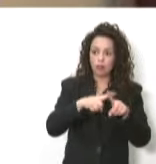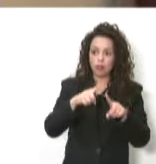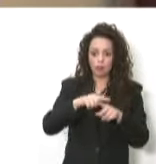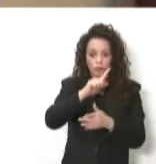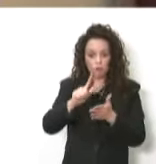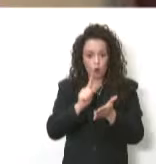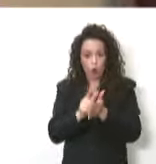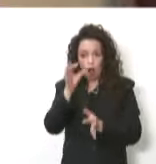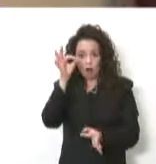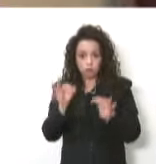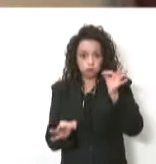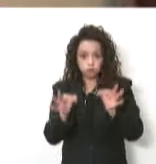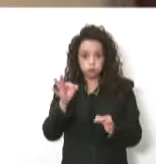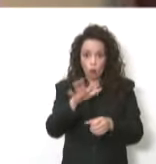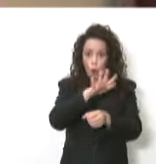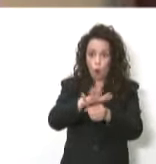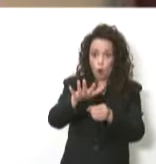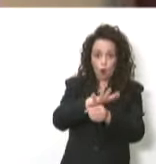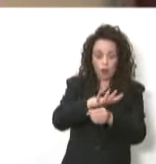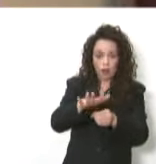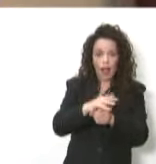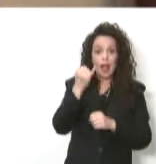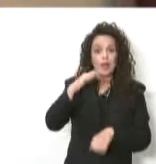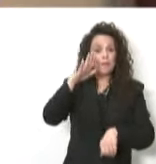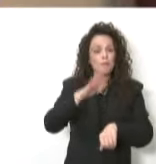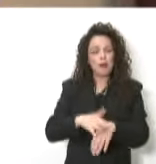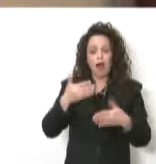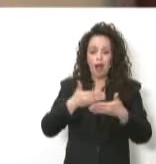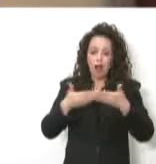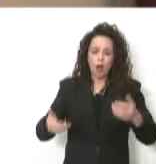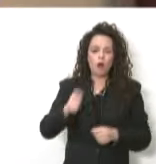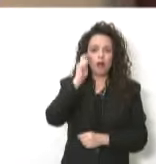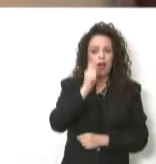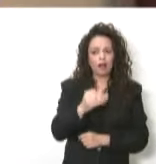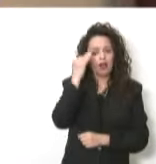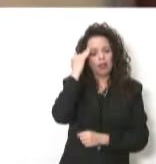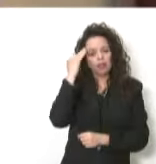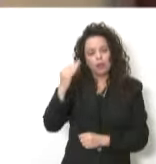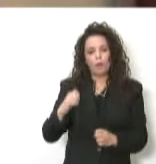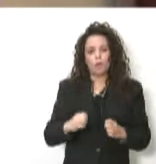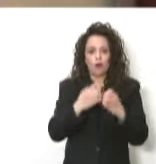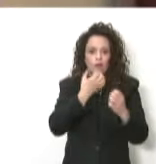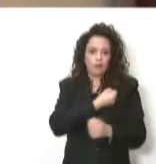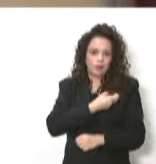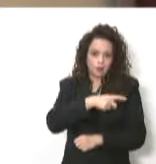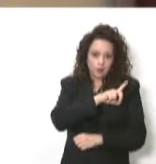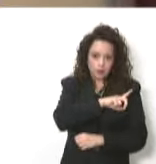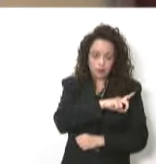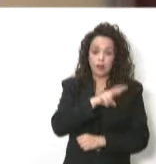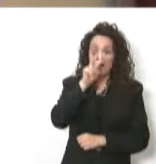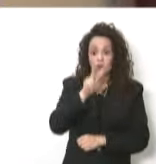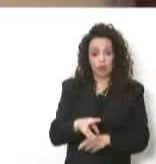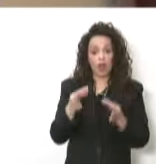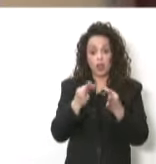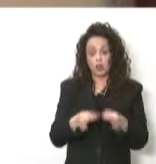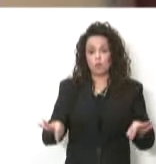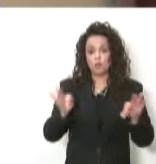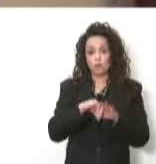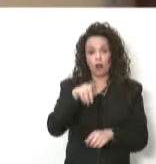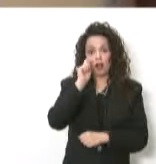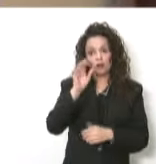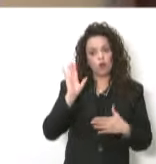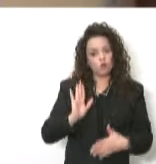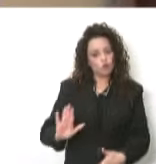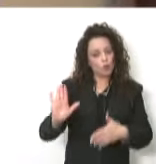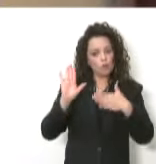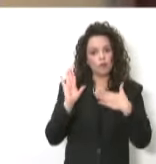locales, más en estos tiempos de contingencia, representa un importante avance en el compromiso del